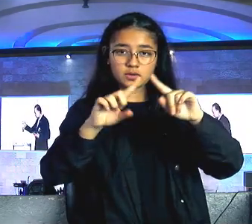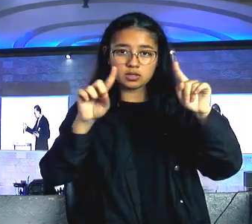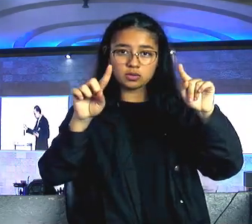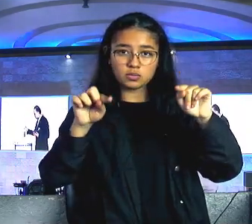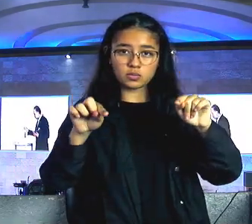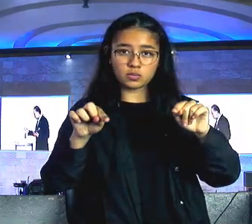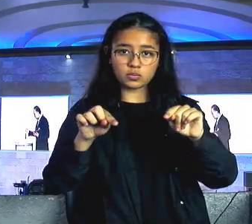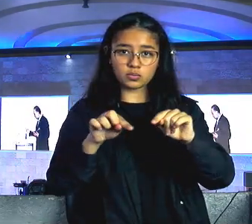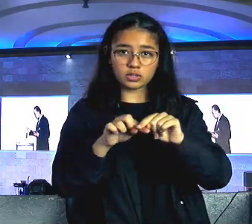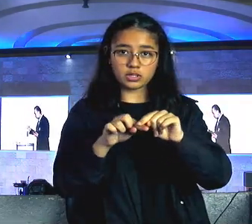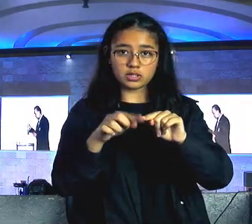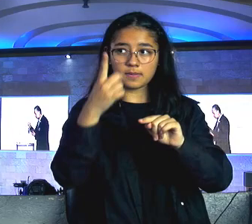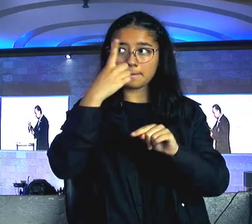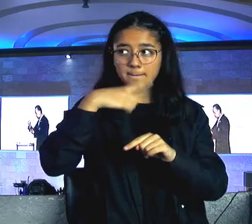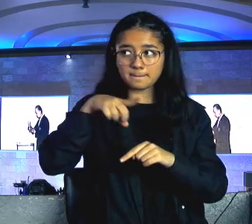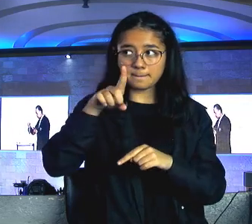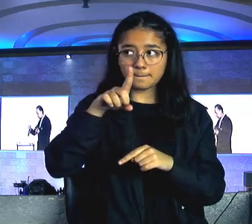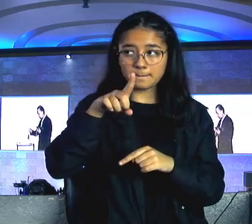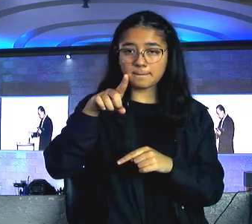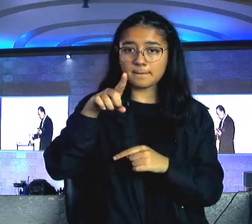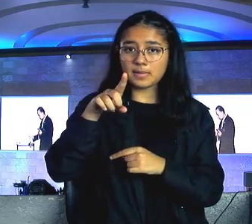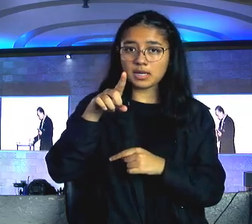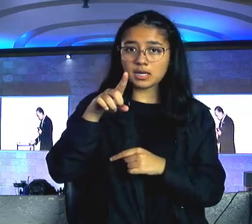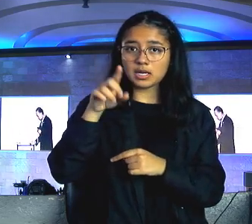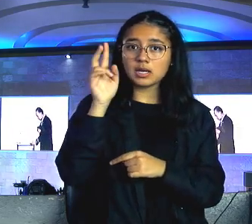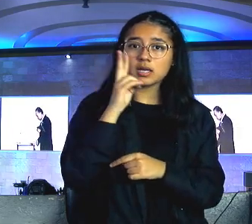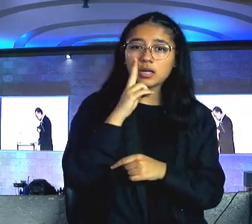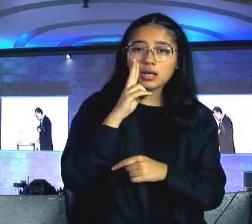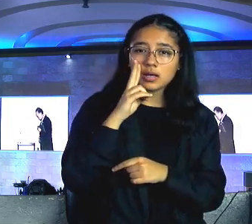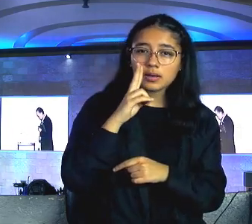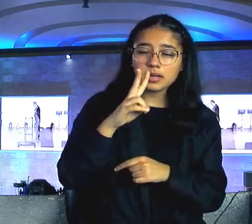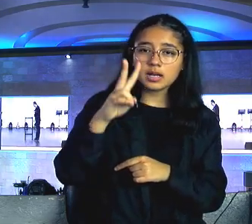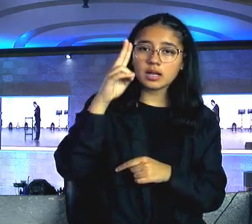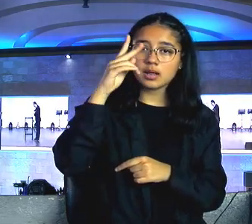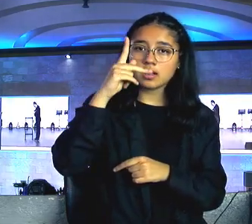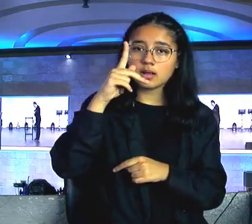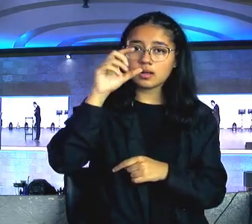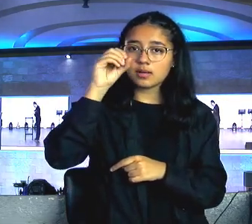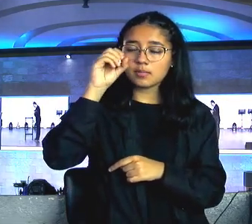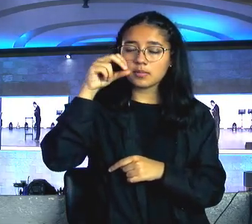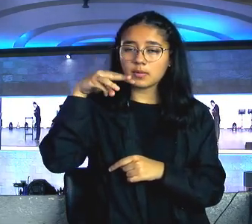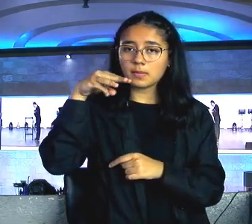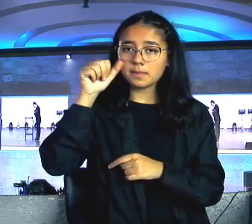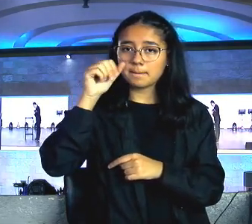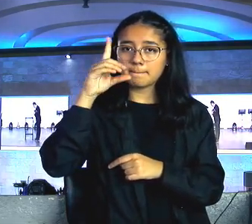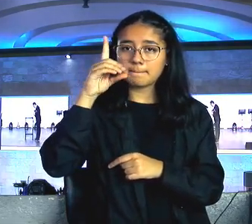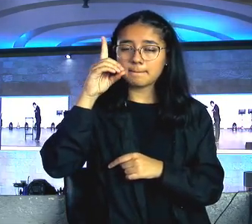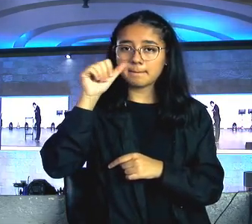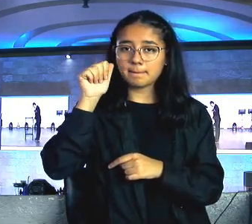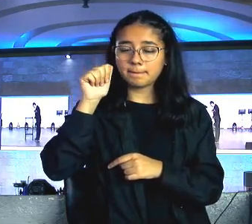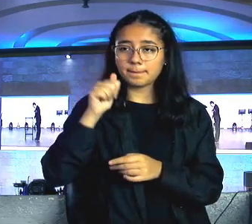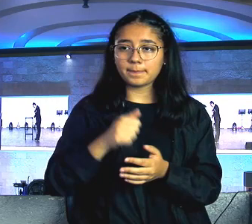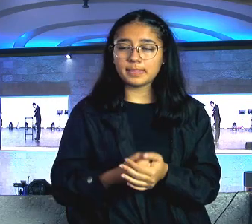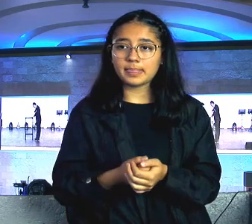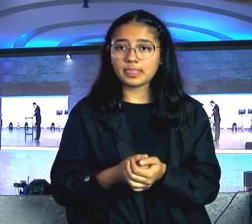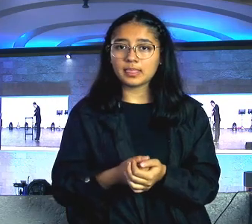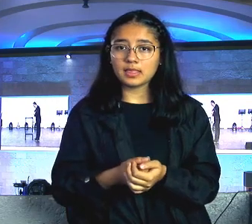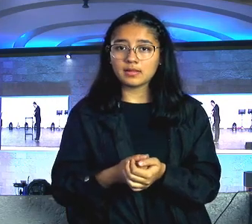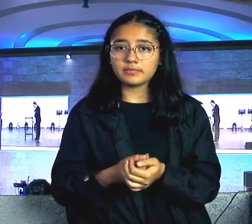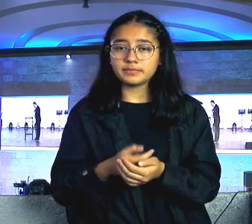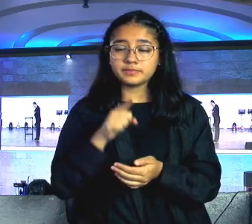para poder servir de plomada. De aquí podríamos entonces tomar en cuenta